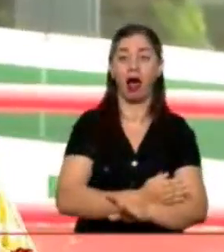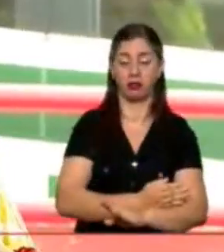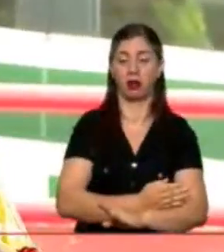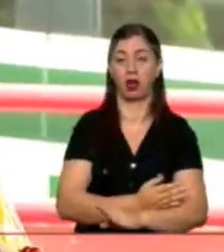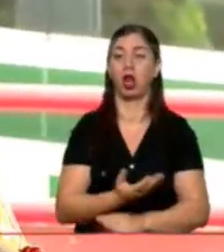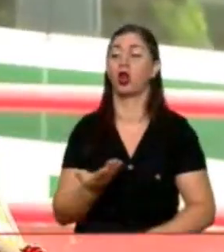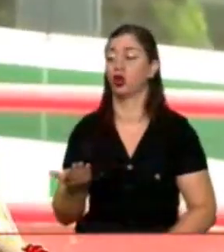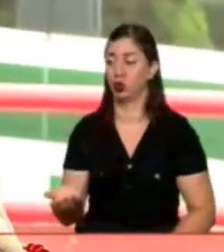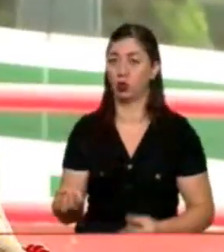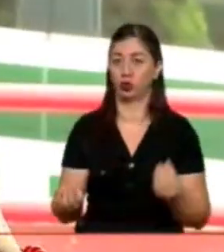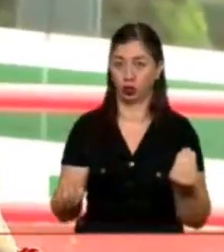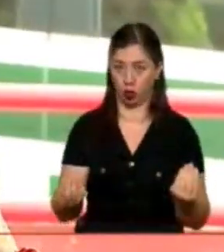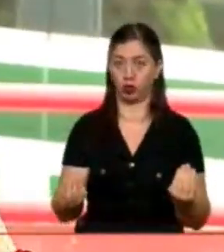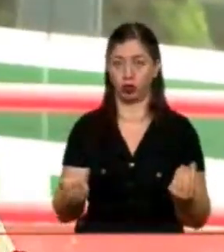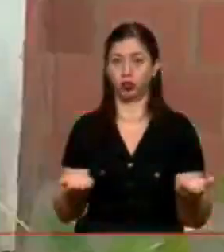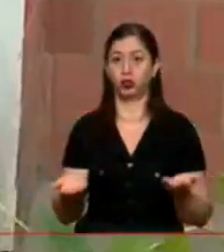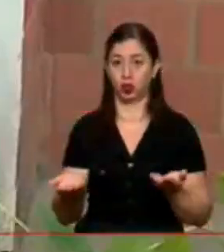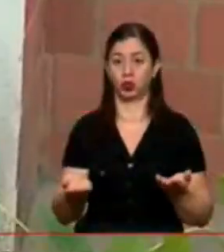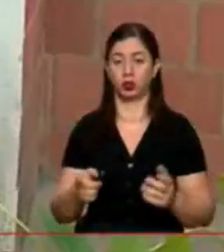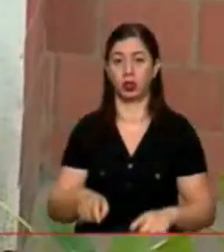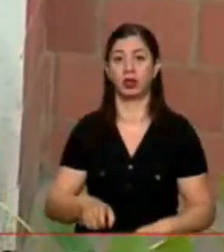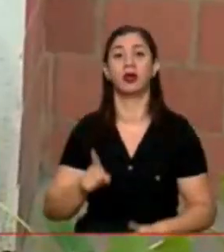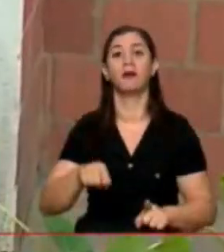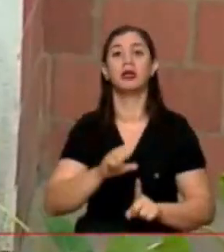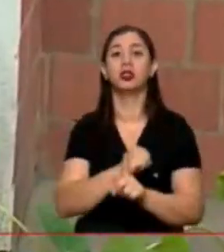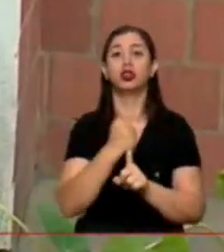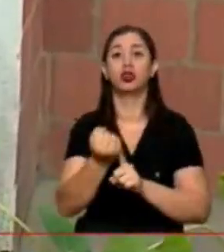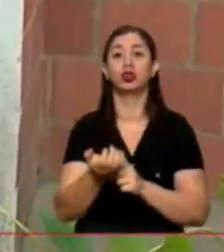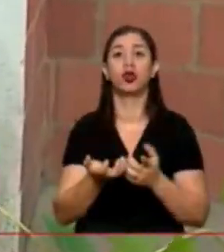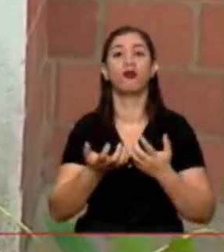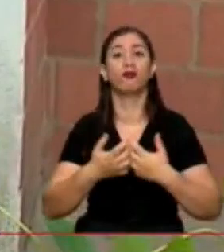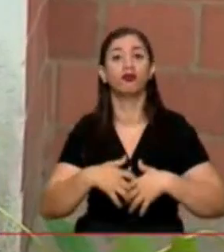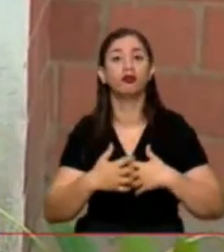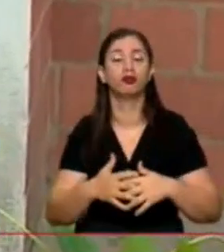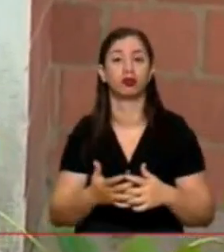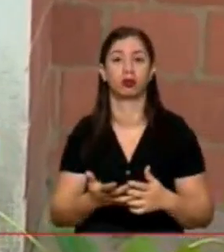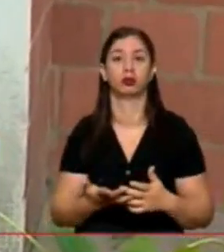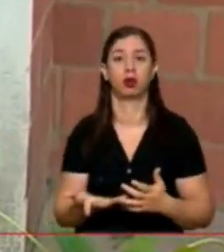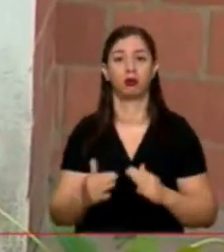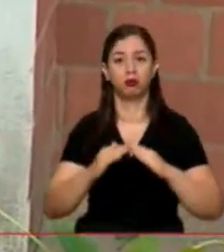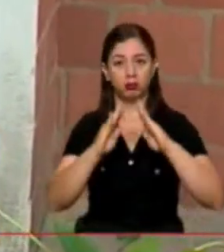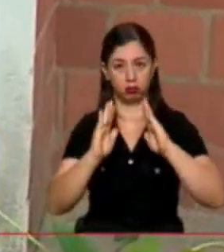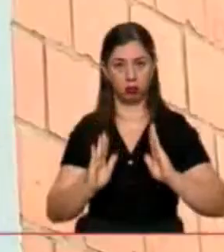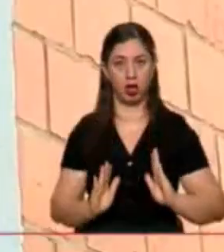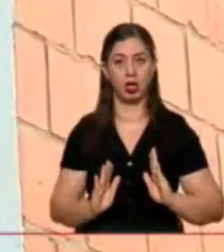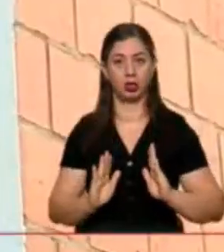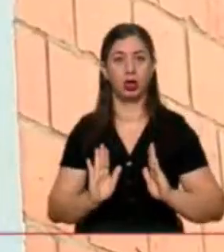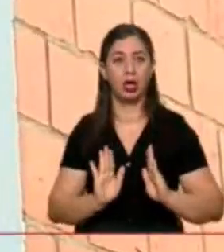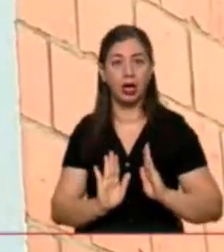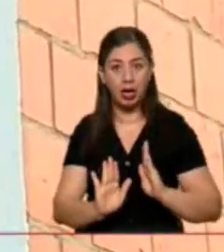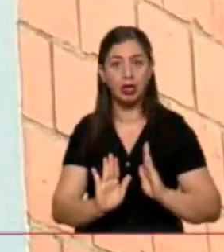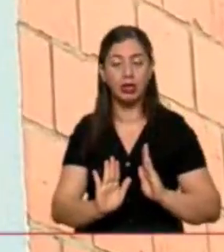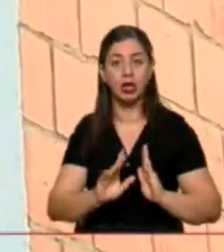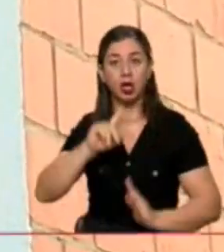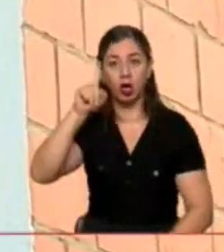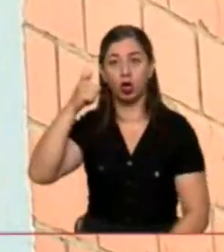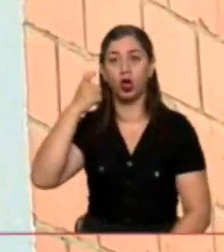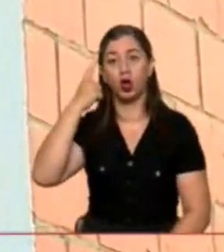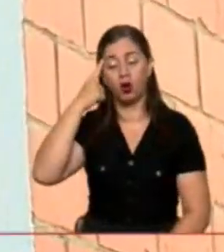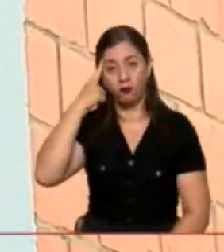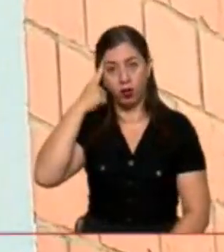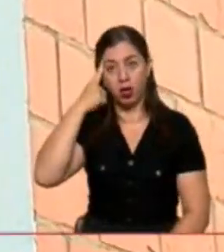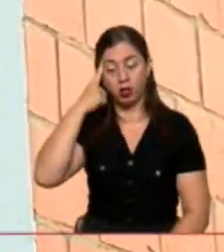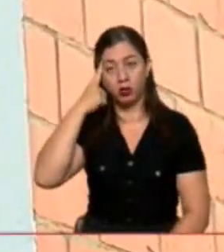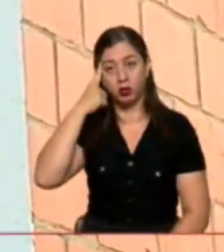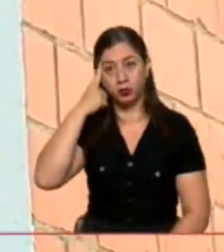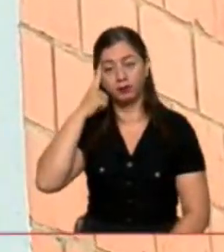de parte y parte. Pero también hay una función social de la vivienda. Y en ese sentido es el gobierno